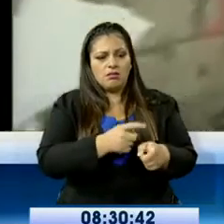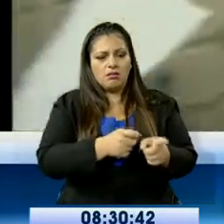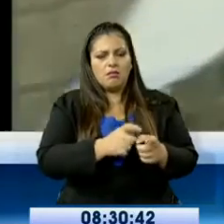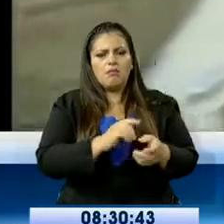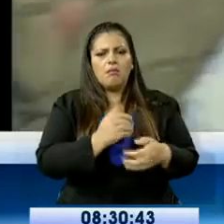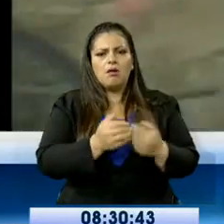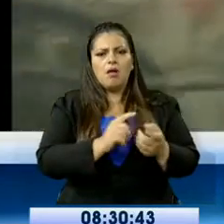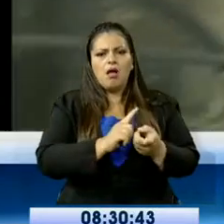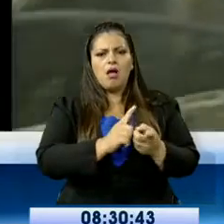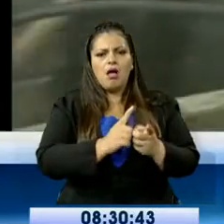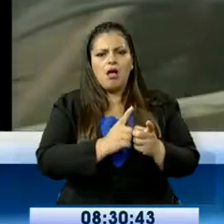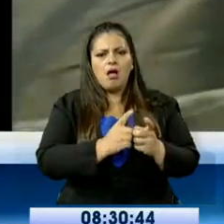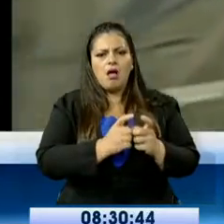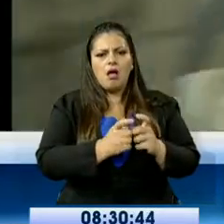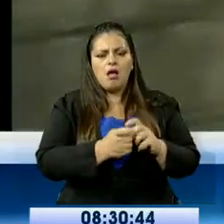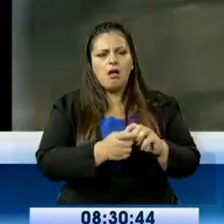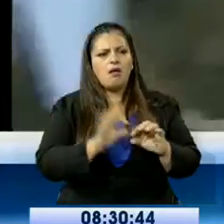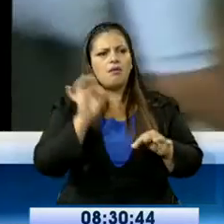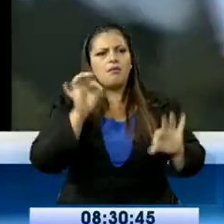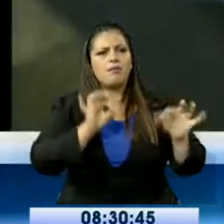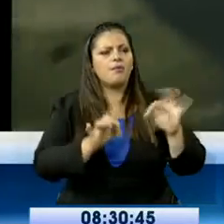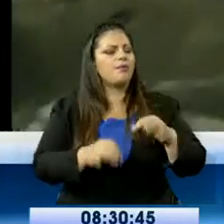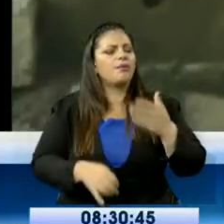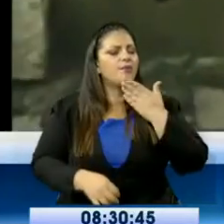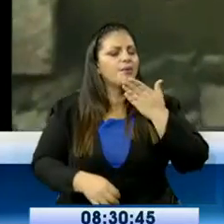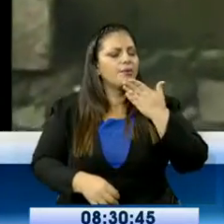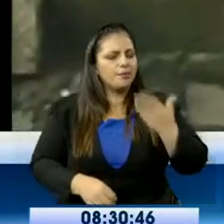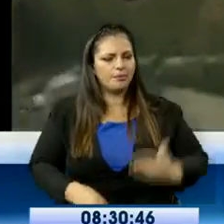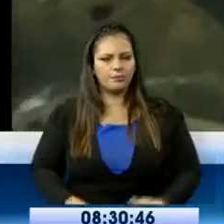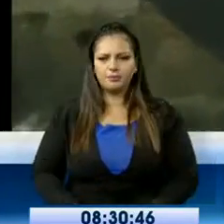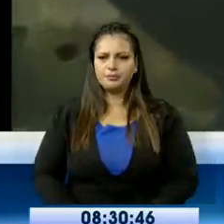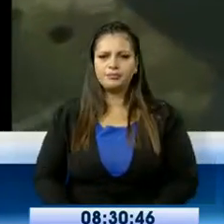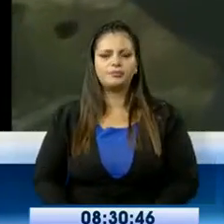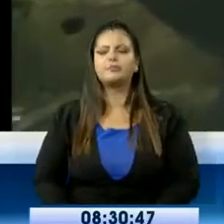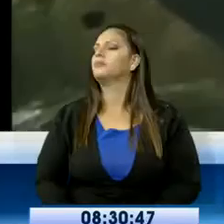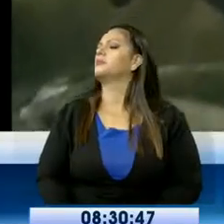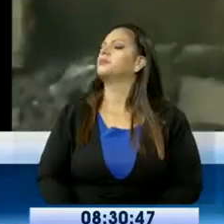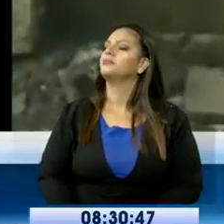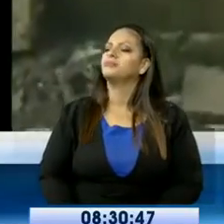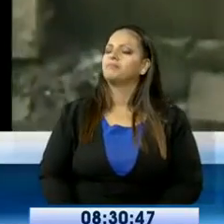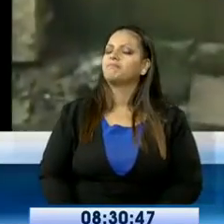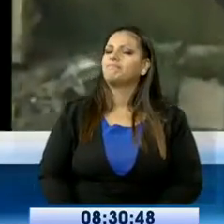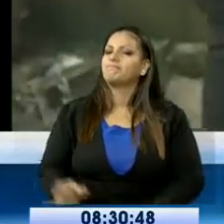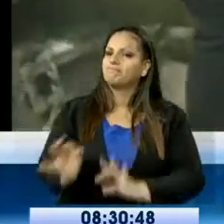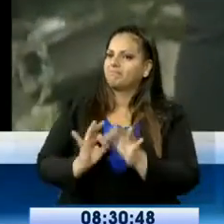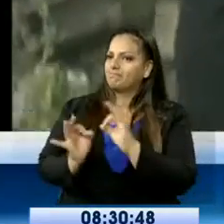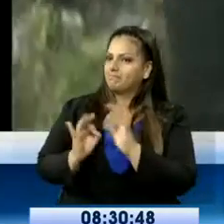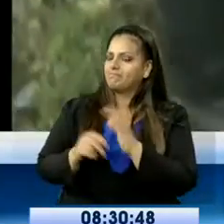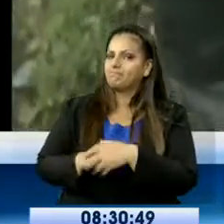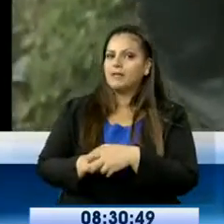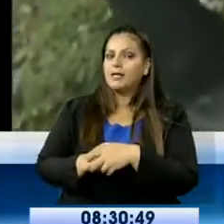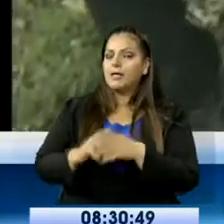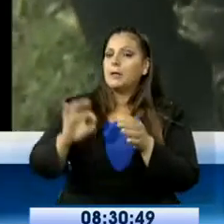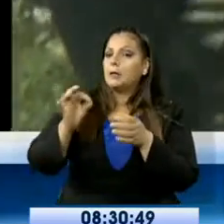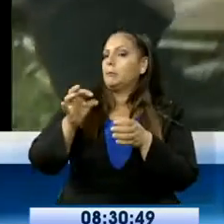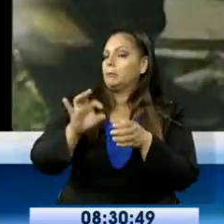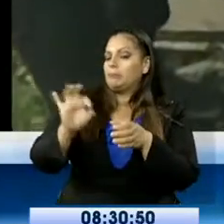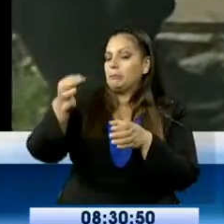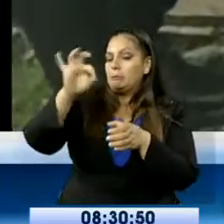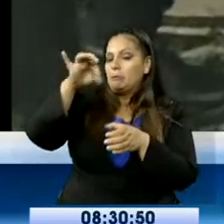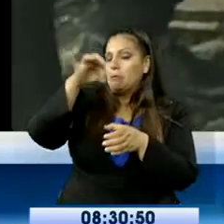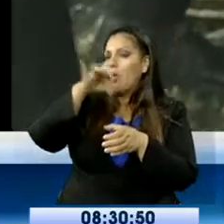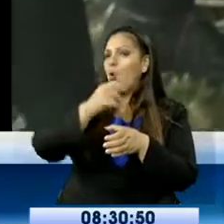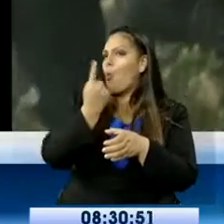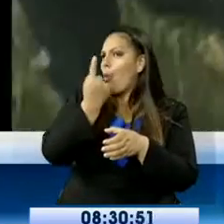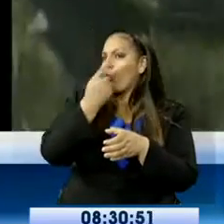es muy rápido el ciclo del mosquito verdad ahí el por qué la multiplicación rápidamente de larva a